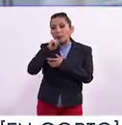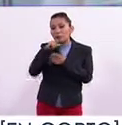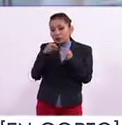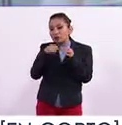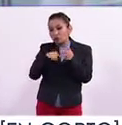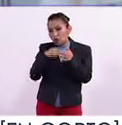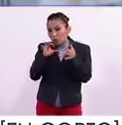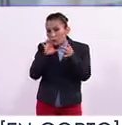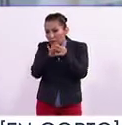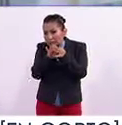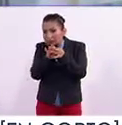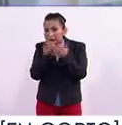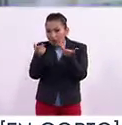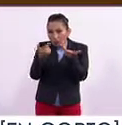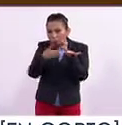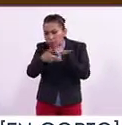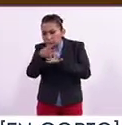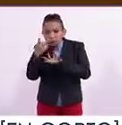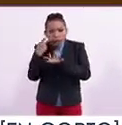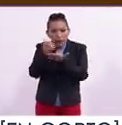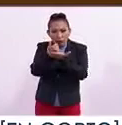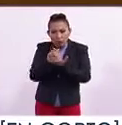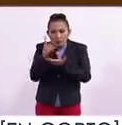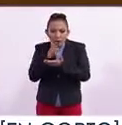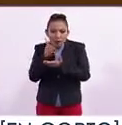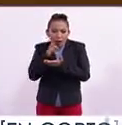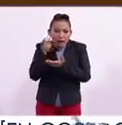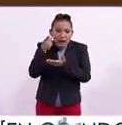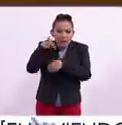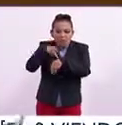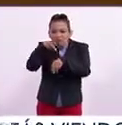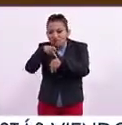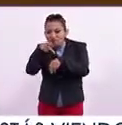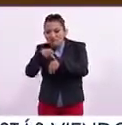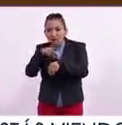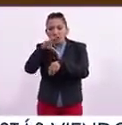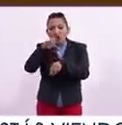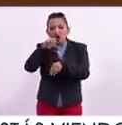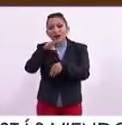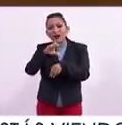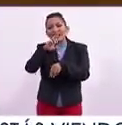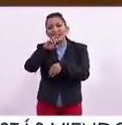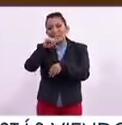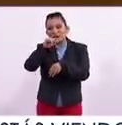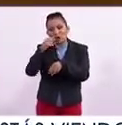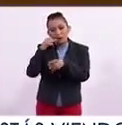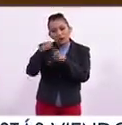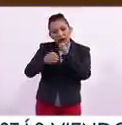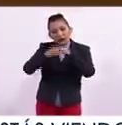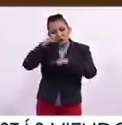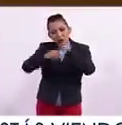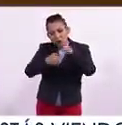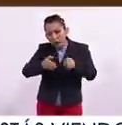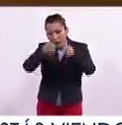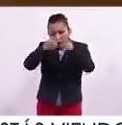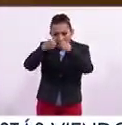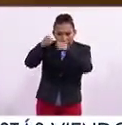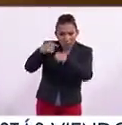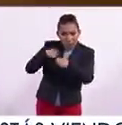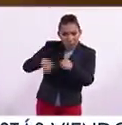cosas experimentales sobre estructuras de concreto, y me interesó esa área poco a poco, no venía desde antes.